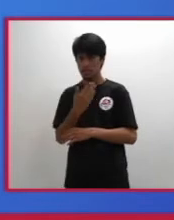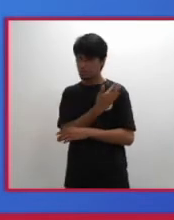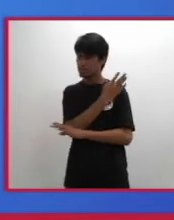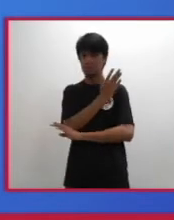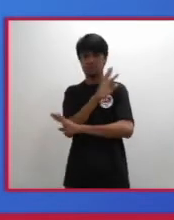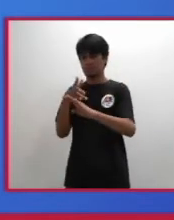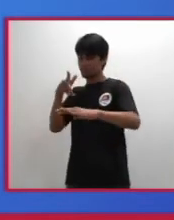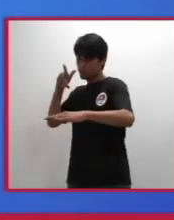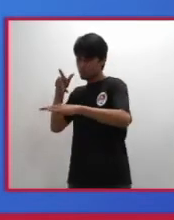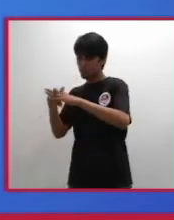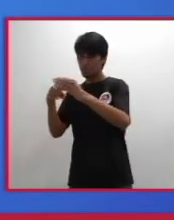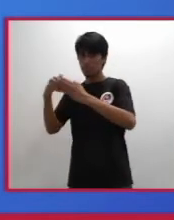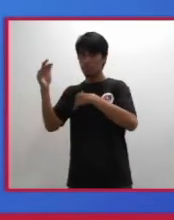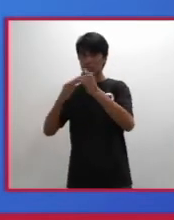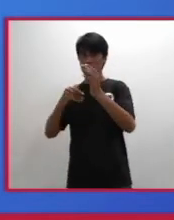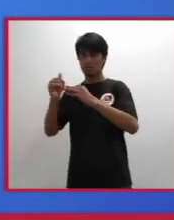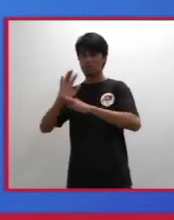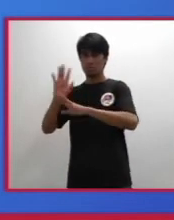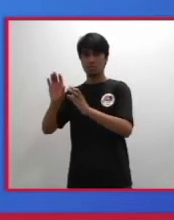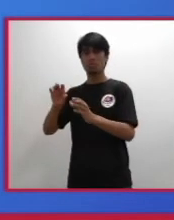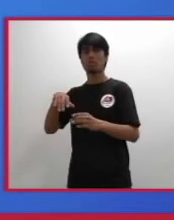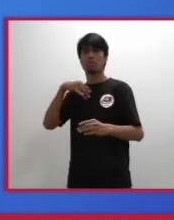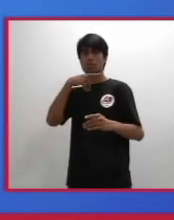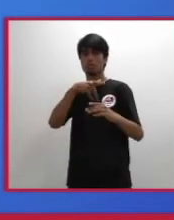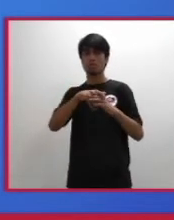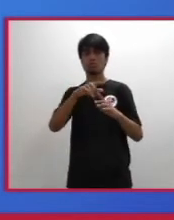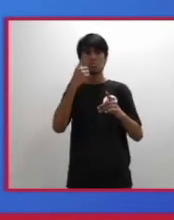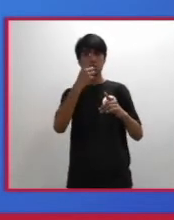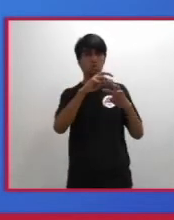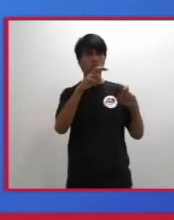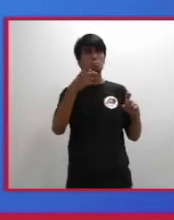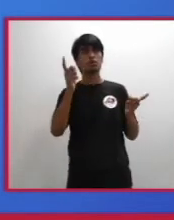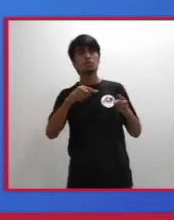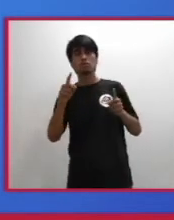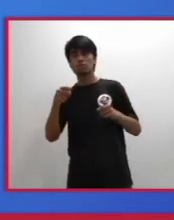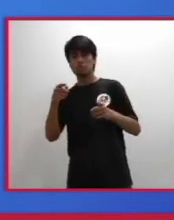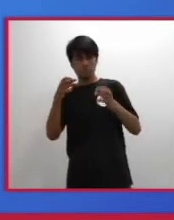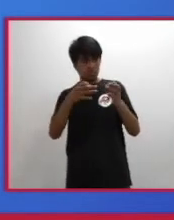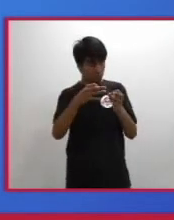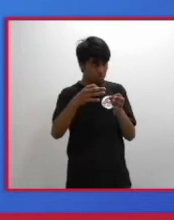para analizar las causas. Y